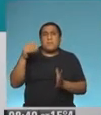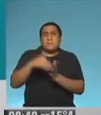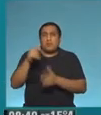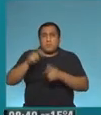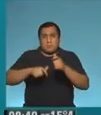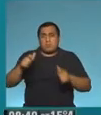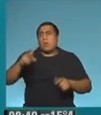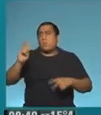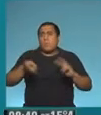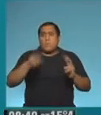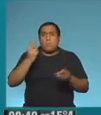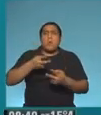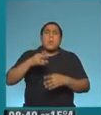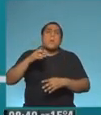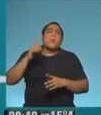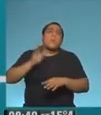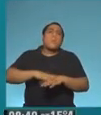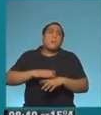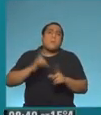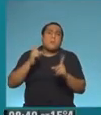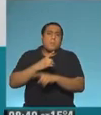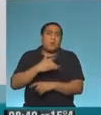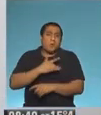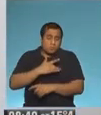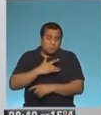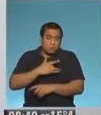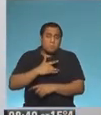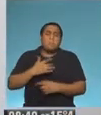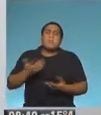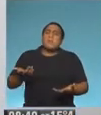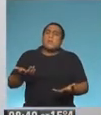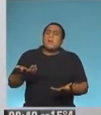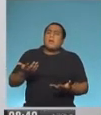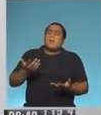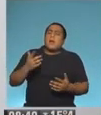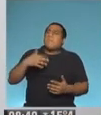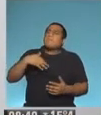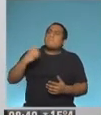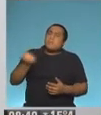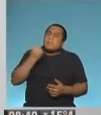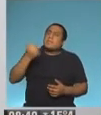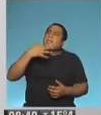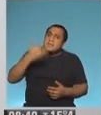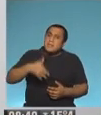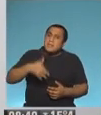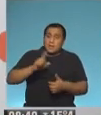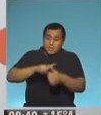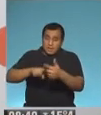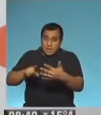personas mueren de problemas cardiovasculares. Hay que entender que mucho de esto se puede